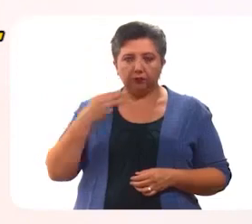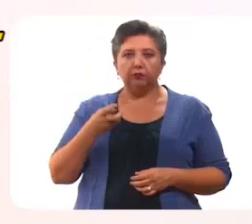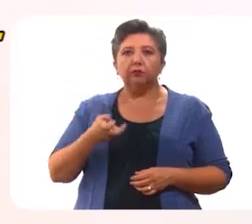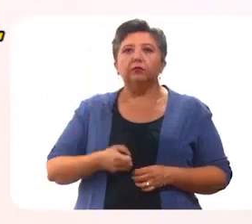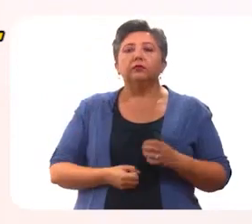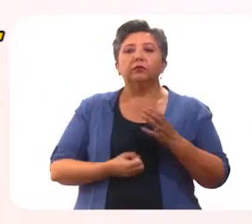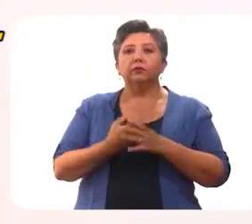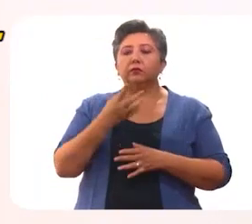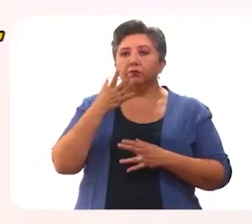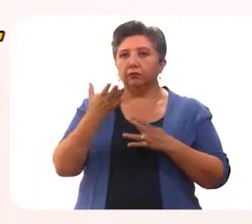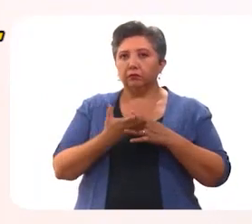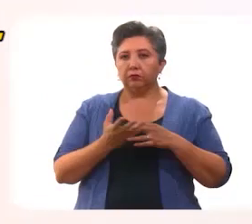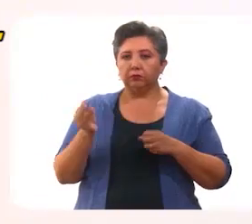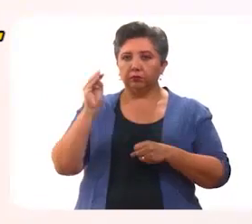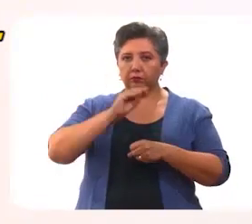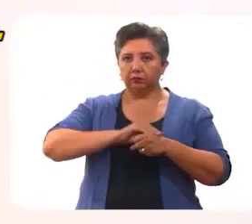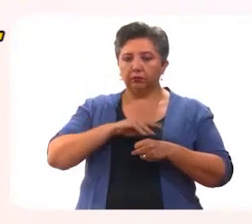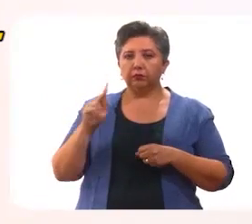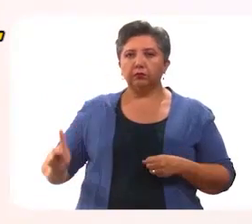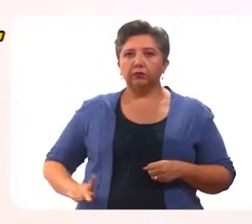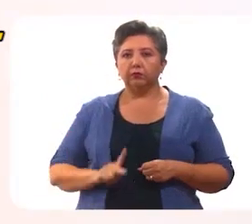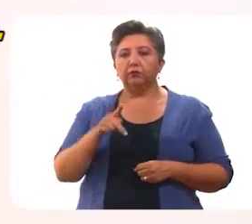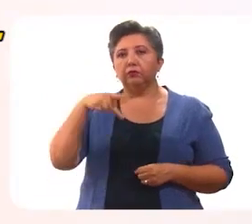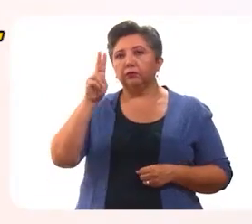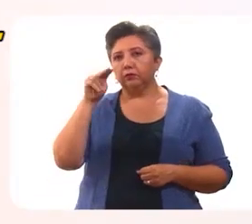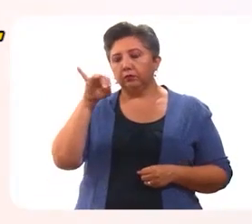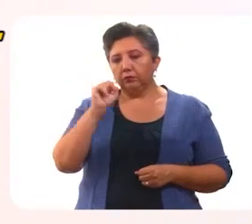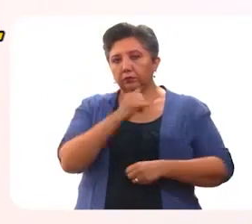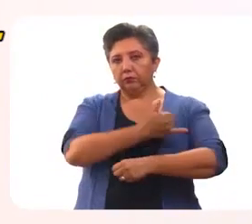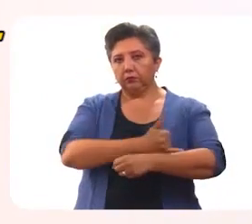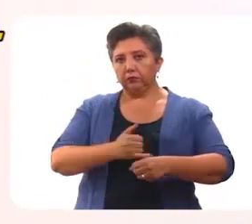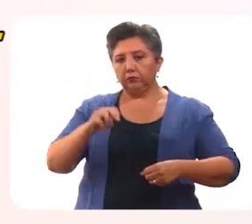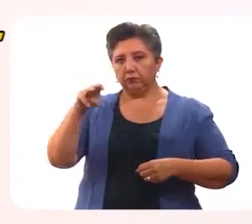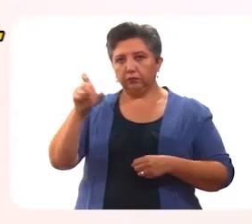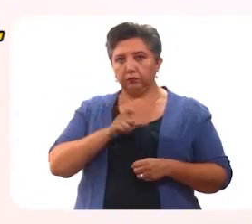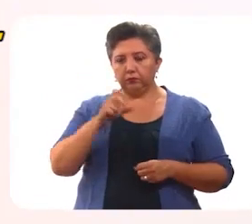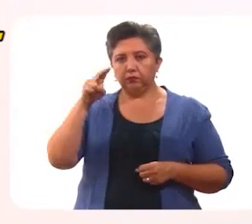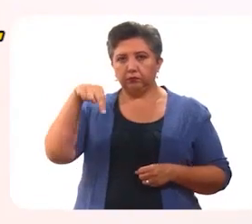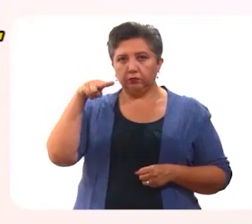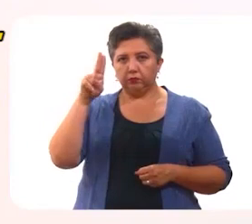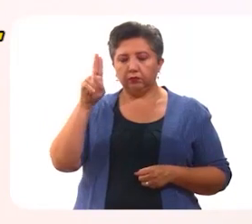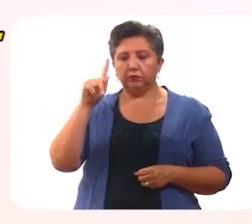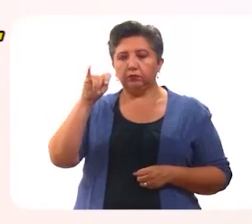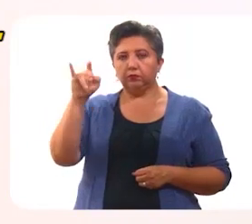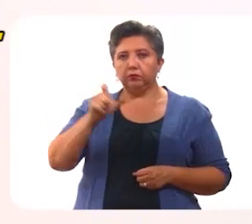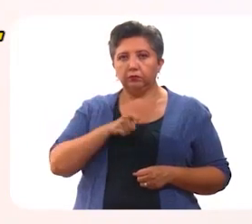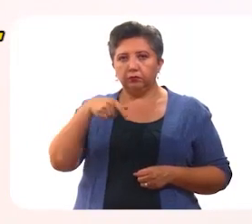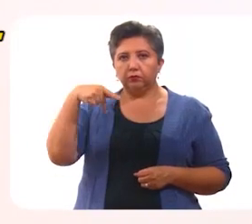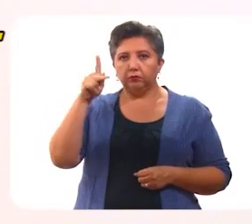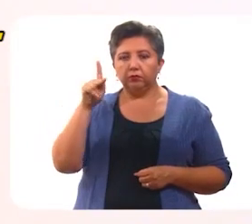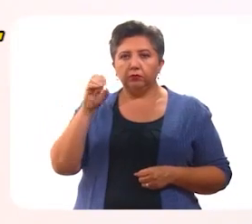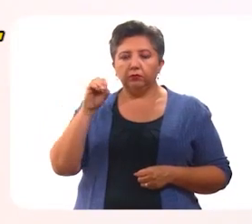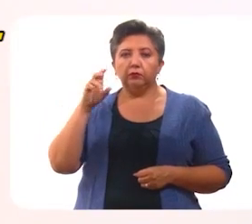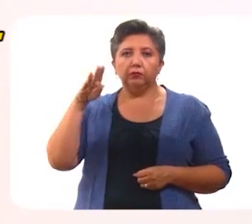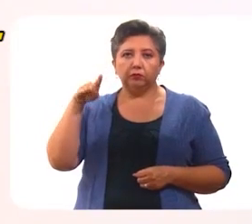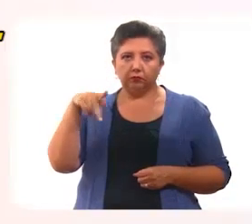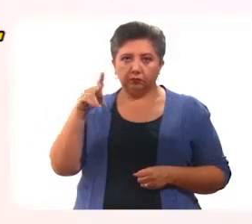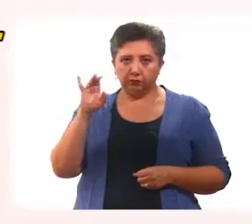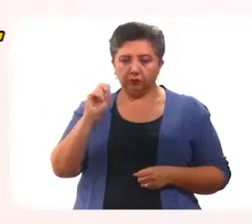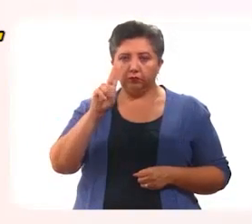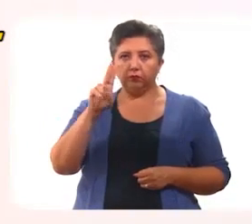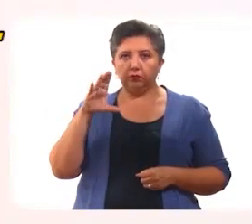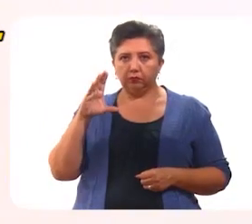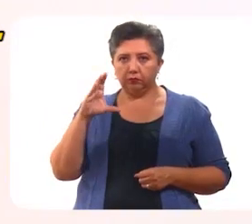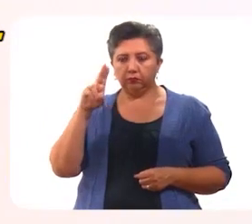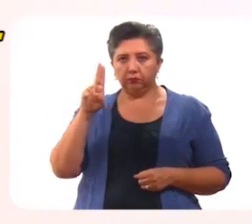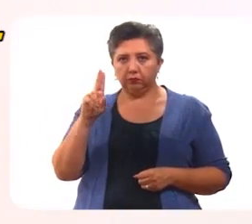En esta nueva fase están incluidos los municipios de Canacín, Izamal, Maxcanú, Tecó, Tixcocop, Acanqué, Yaxcabá,